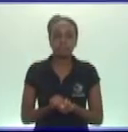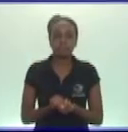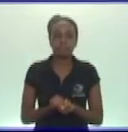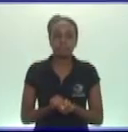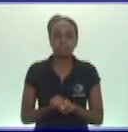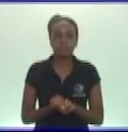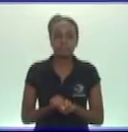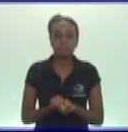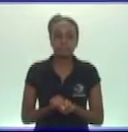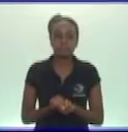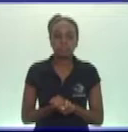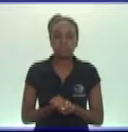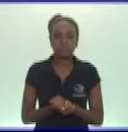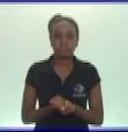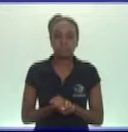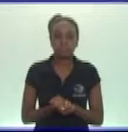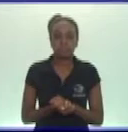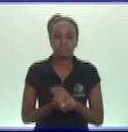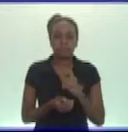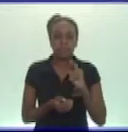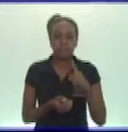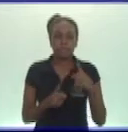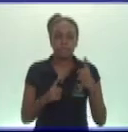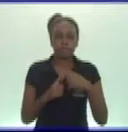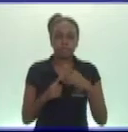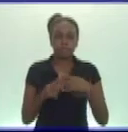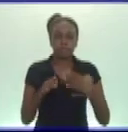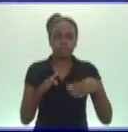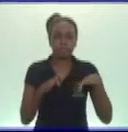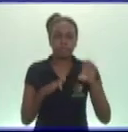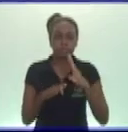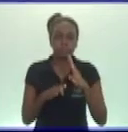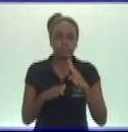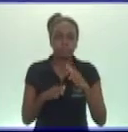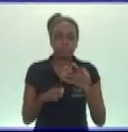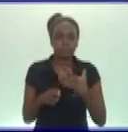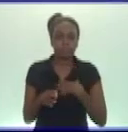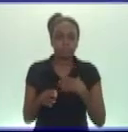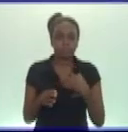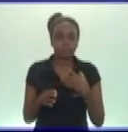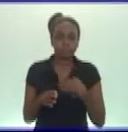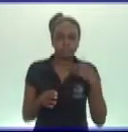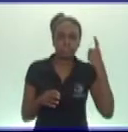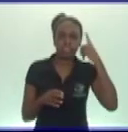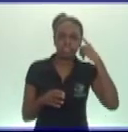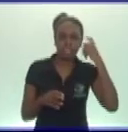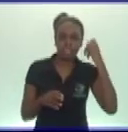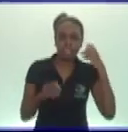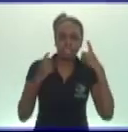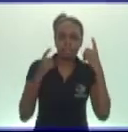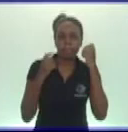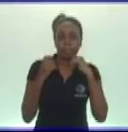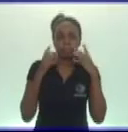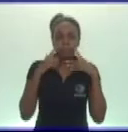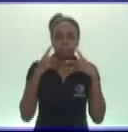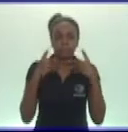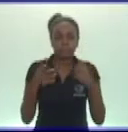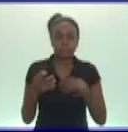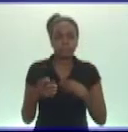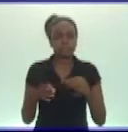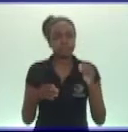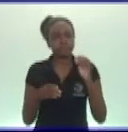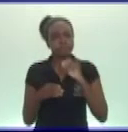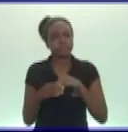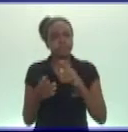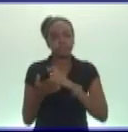desarrolla? Y por qué no asociados a este tema central también subtemas, cuáles son las ideas esenciales que están presentes en